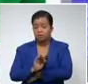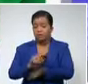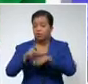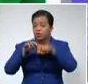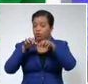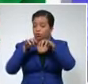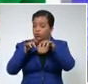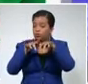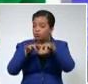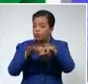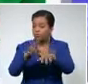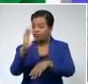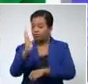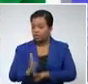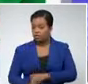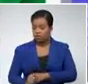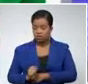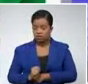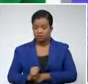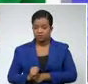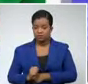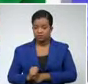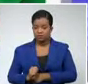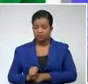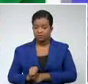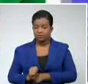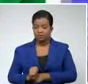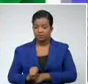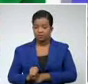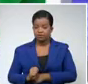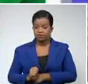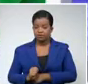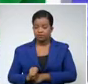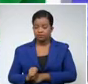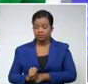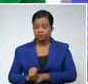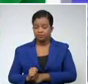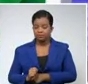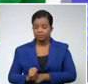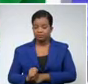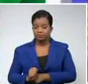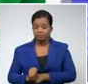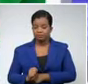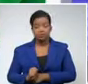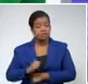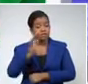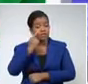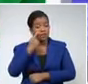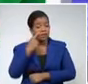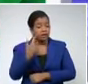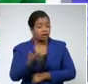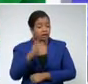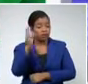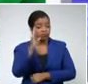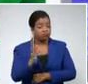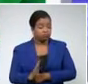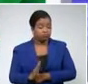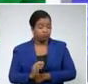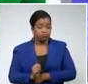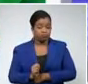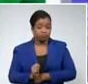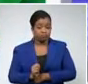territorio. Esto un poco que explica el hecho de que Brasil siga